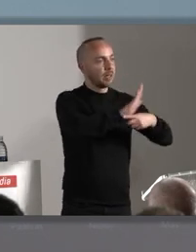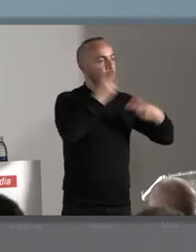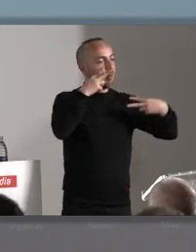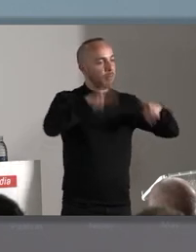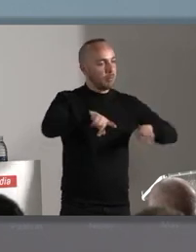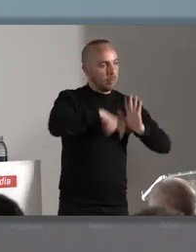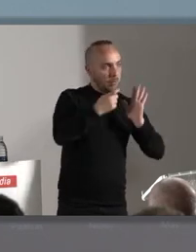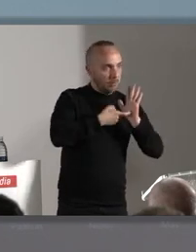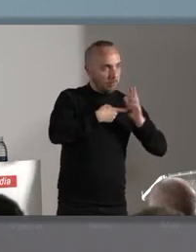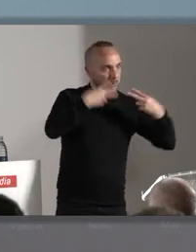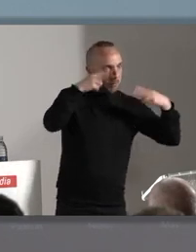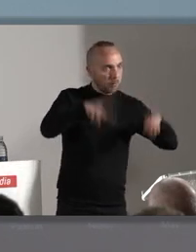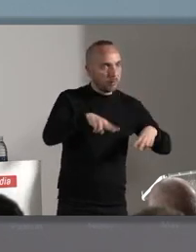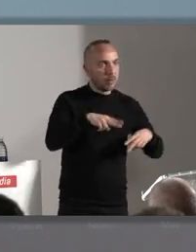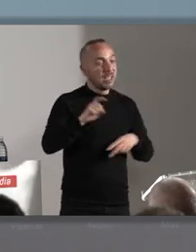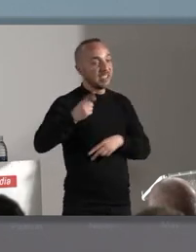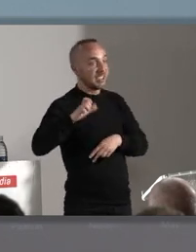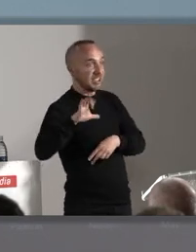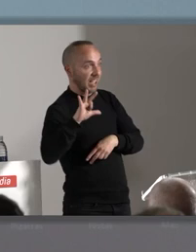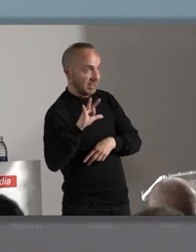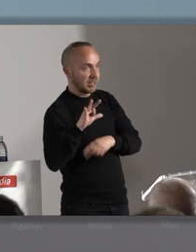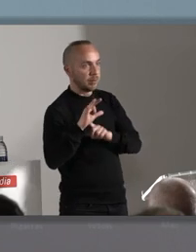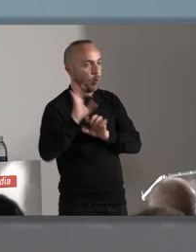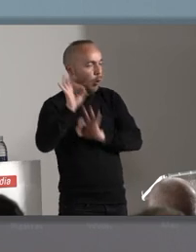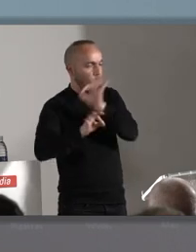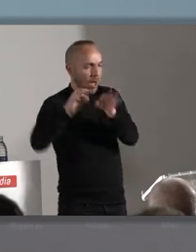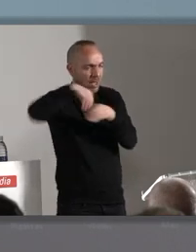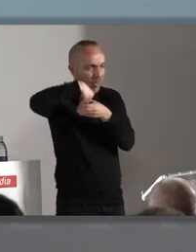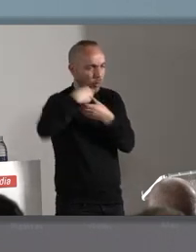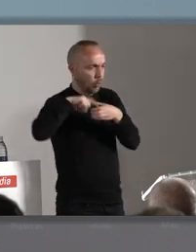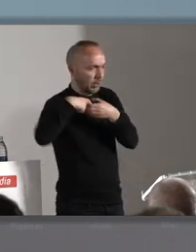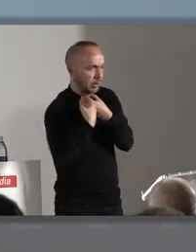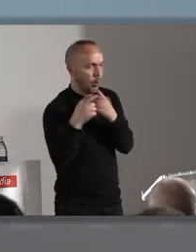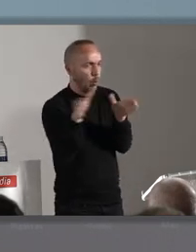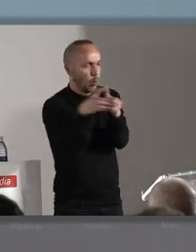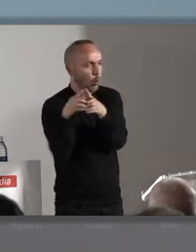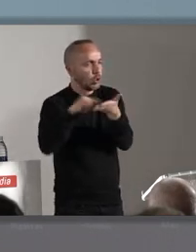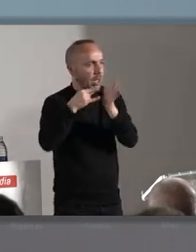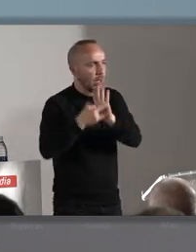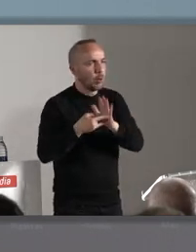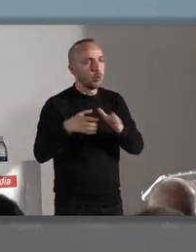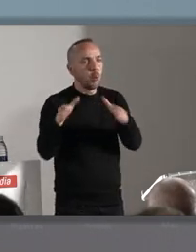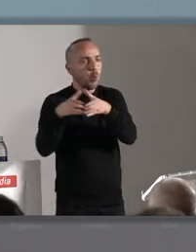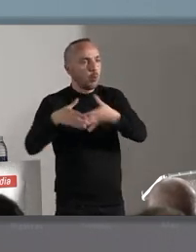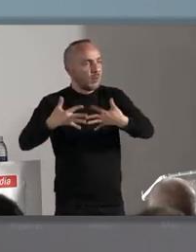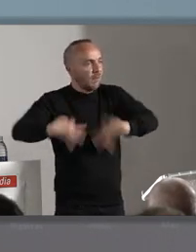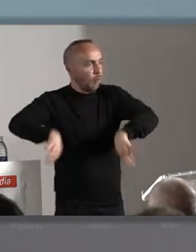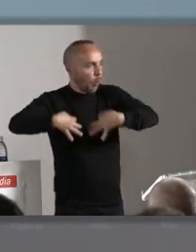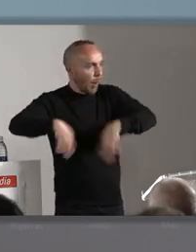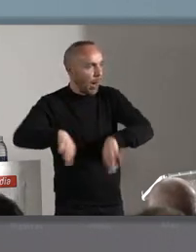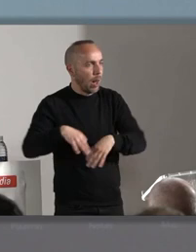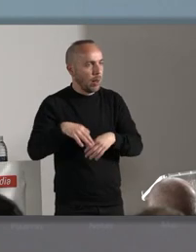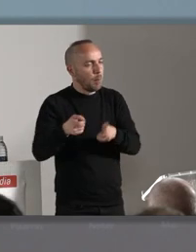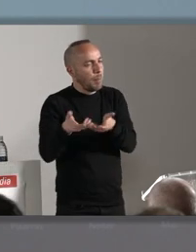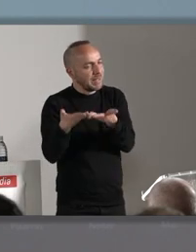La XES a la vez agrupa todo tipo de organizaciones, equipos técnicos, también grupos informales, digamos, de una forma más